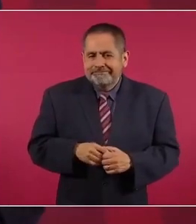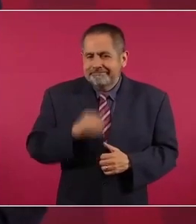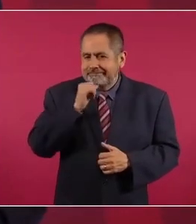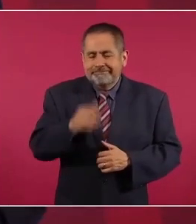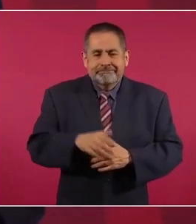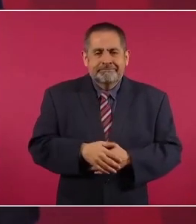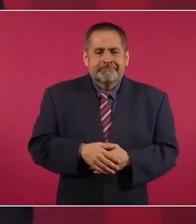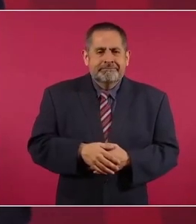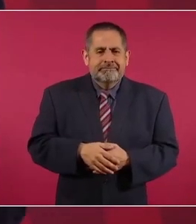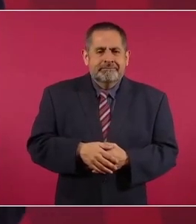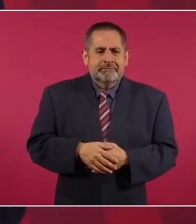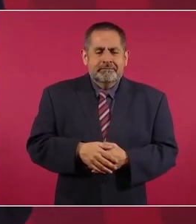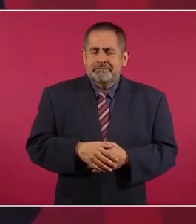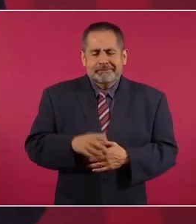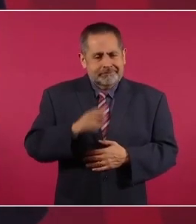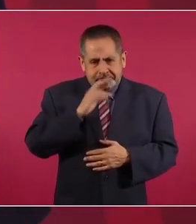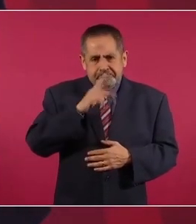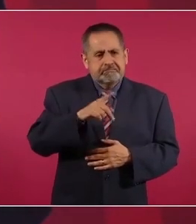que Loret